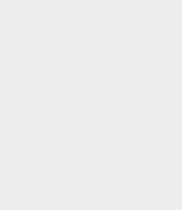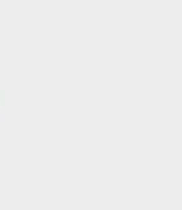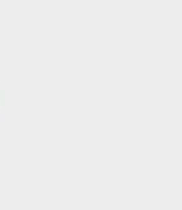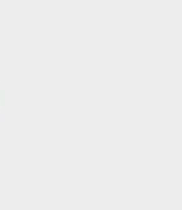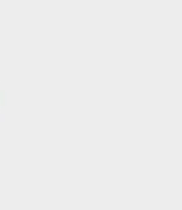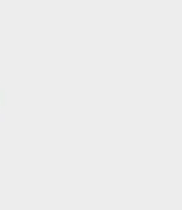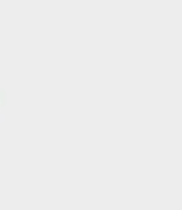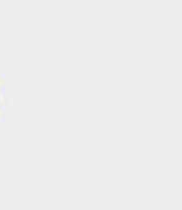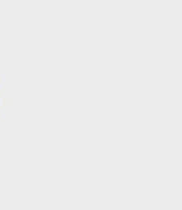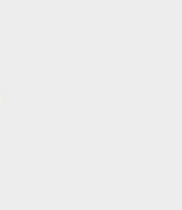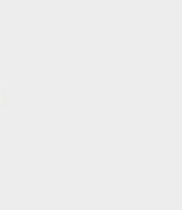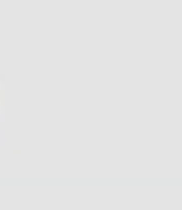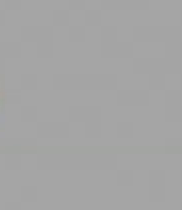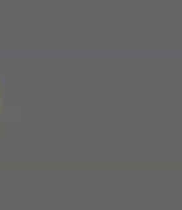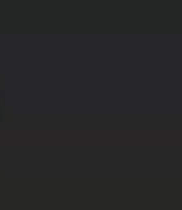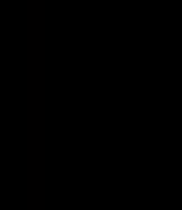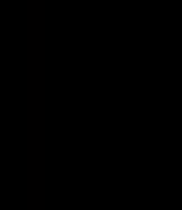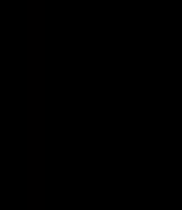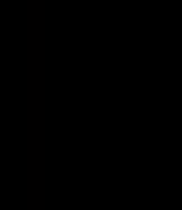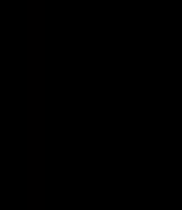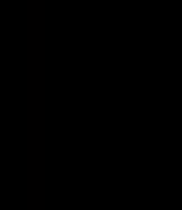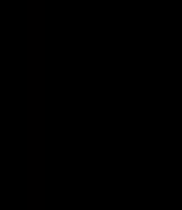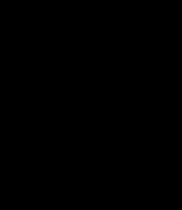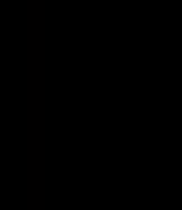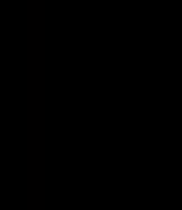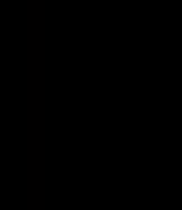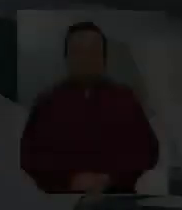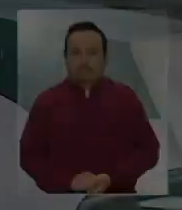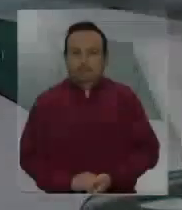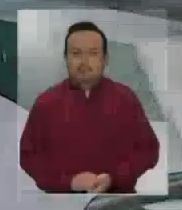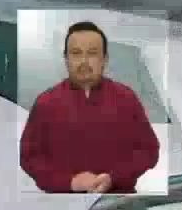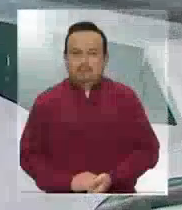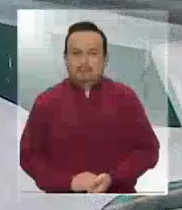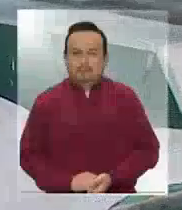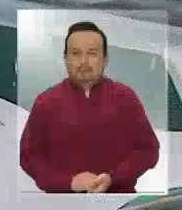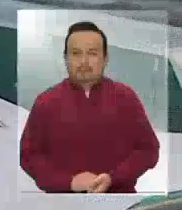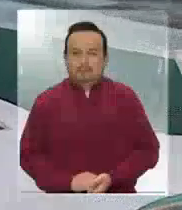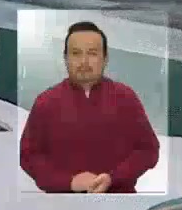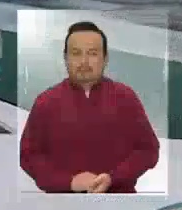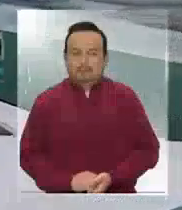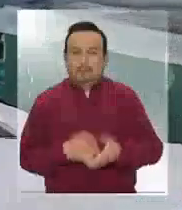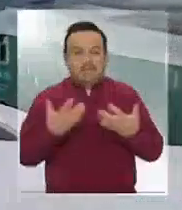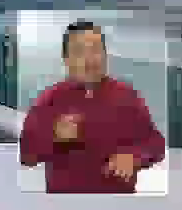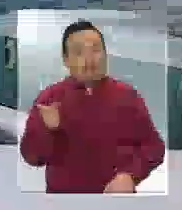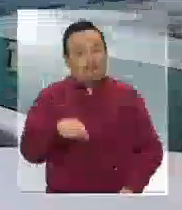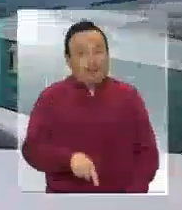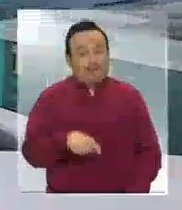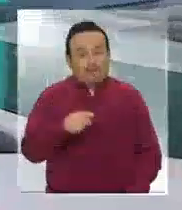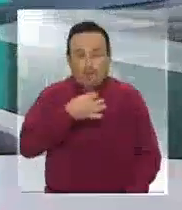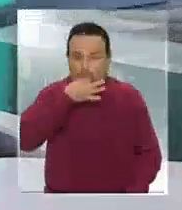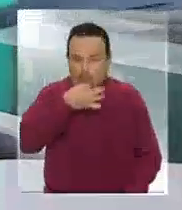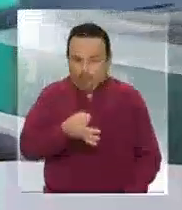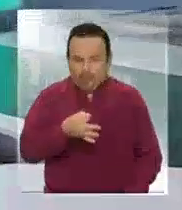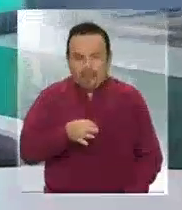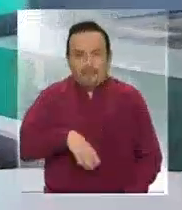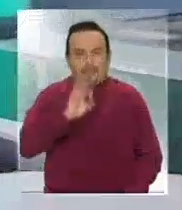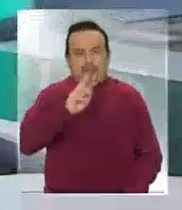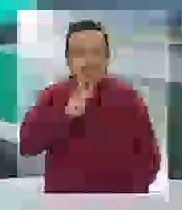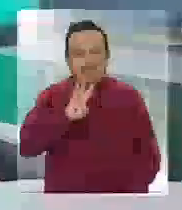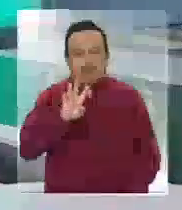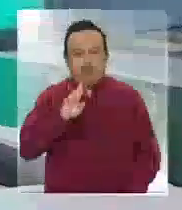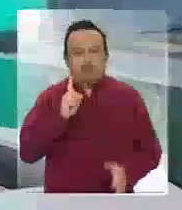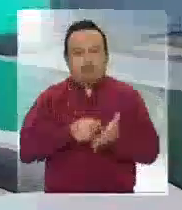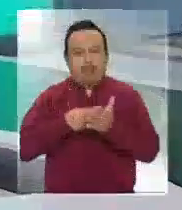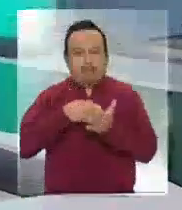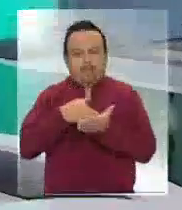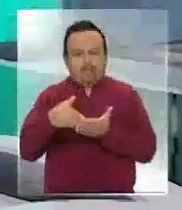a tu bota, me... Ya estamos de regreso para contarles que más de 34 mil millones